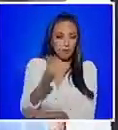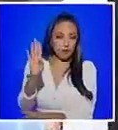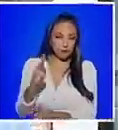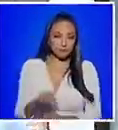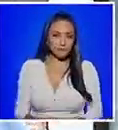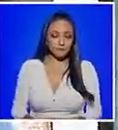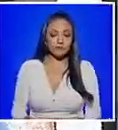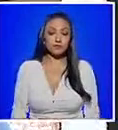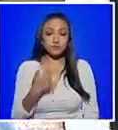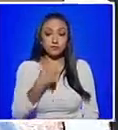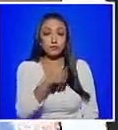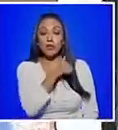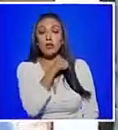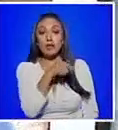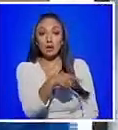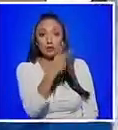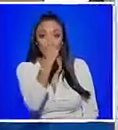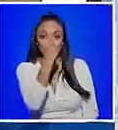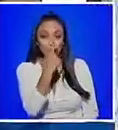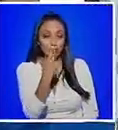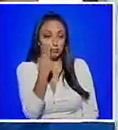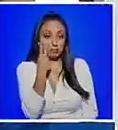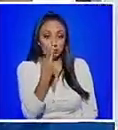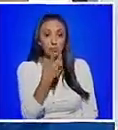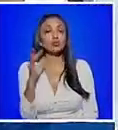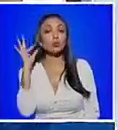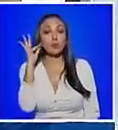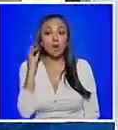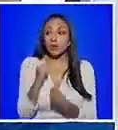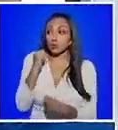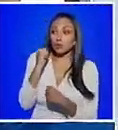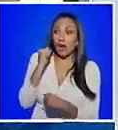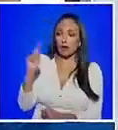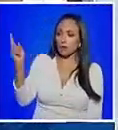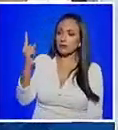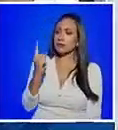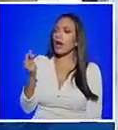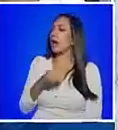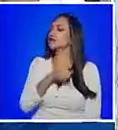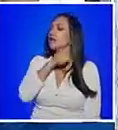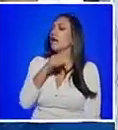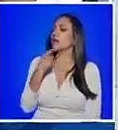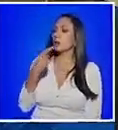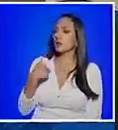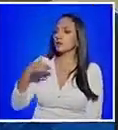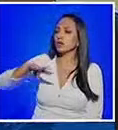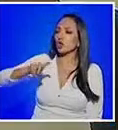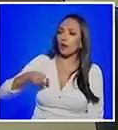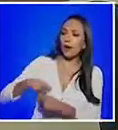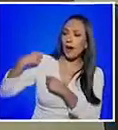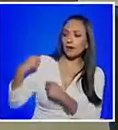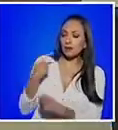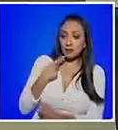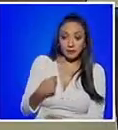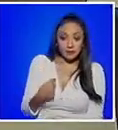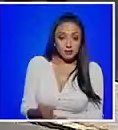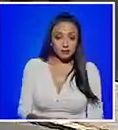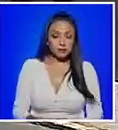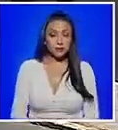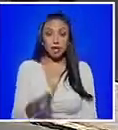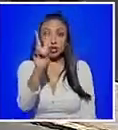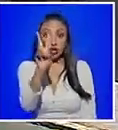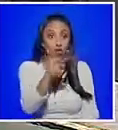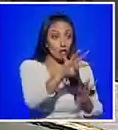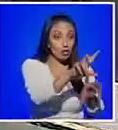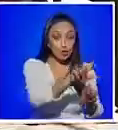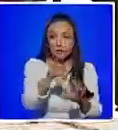asalto que le llegó una señora asustada y que le habían asaltado la cartera. Los dos robos